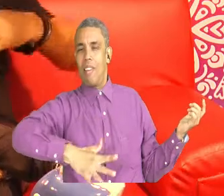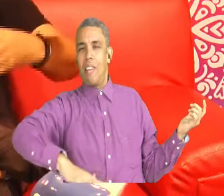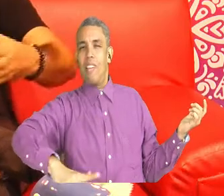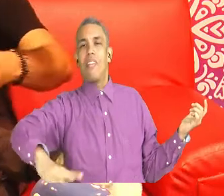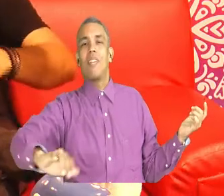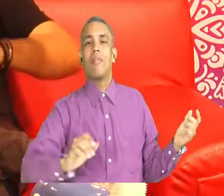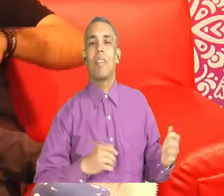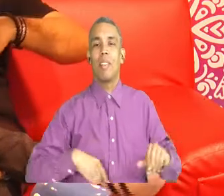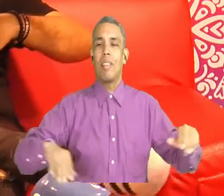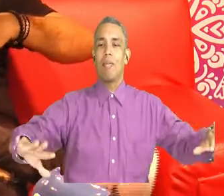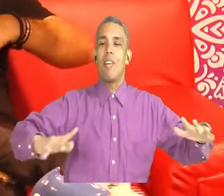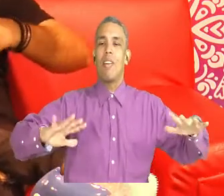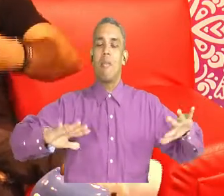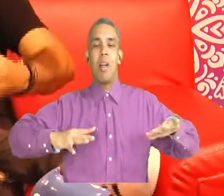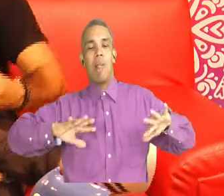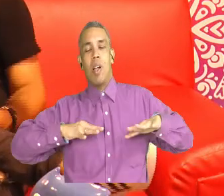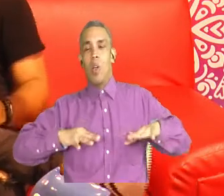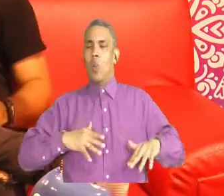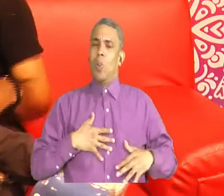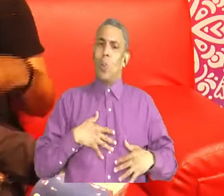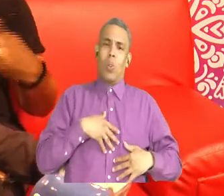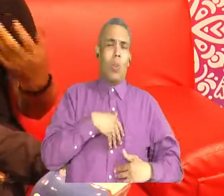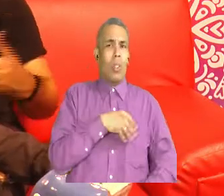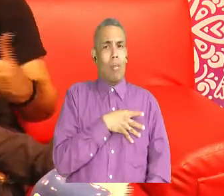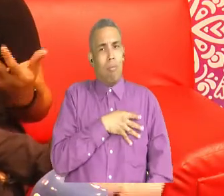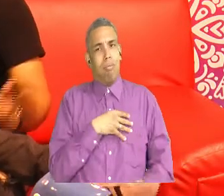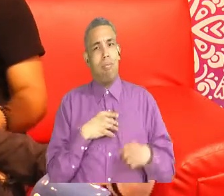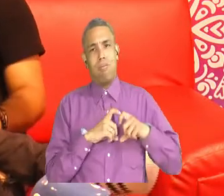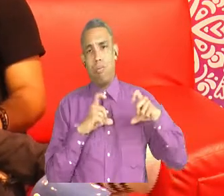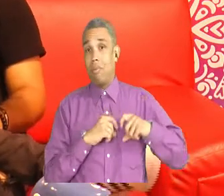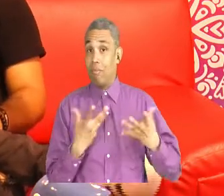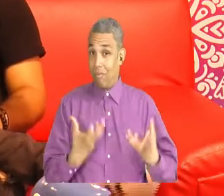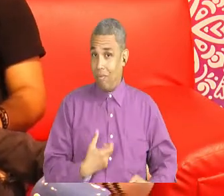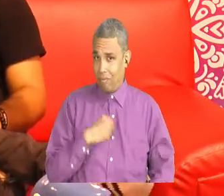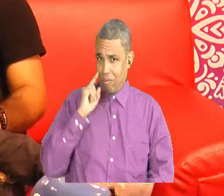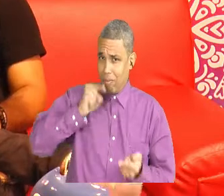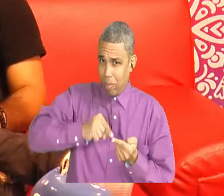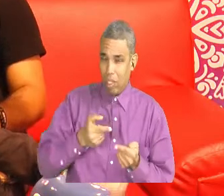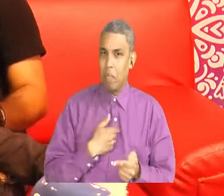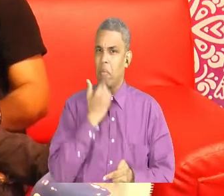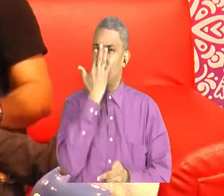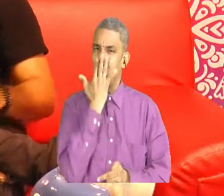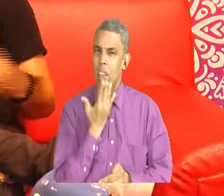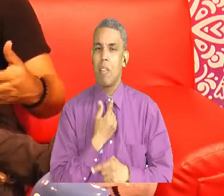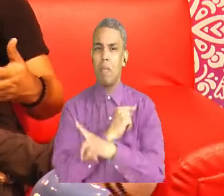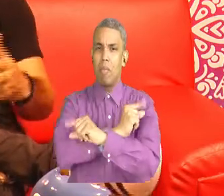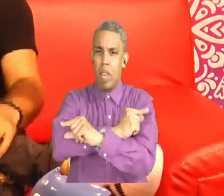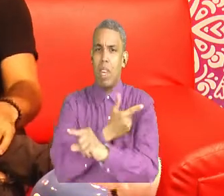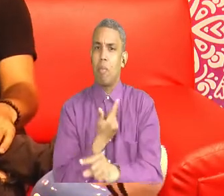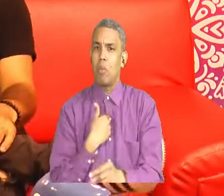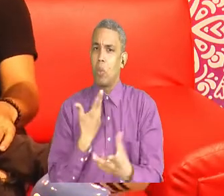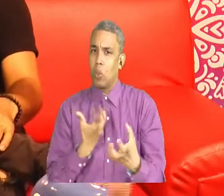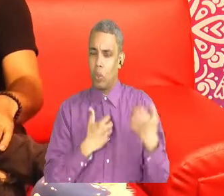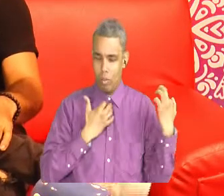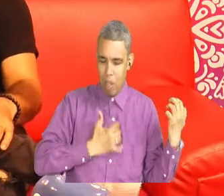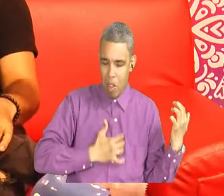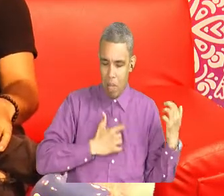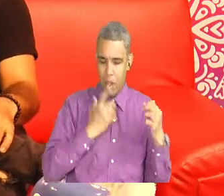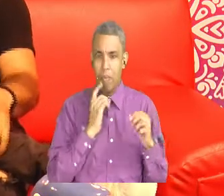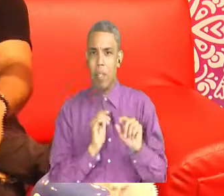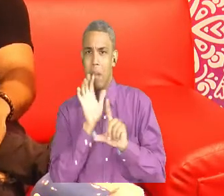a nuestra carrera, que nos sigue en las redes sociales, que está pendiente a todos los movimientos que nuestra organización Goyo